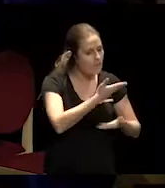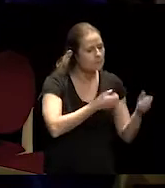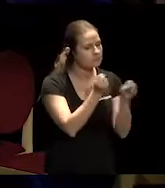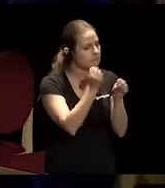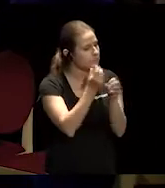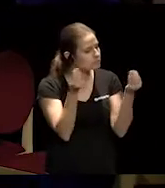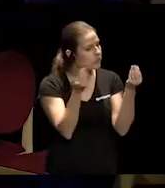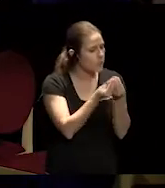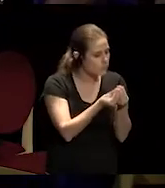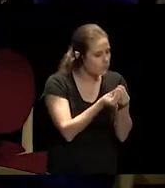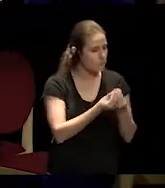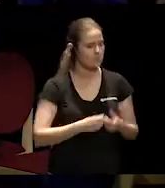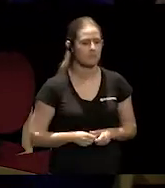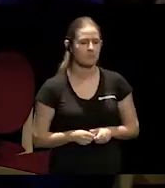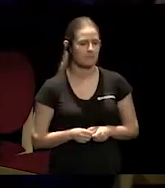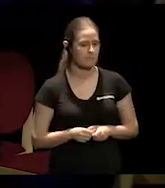Se llama Coco P.